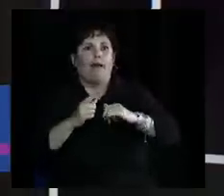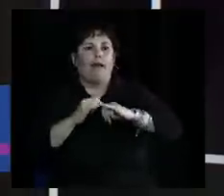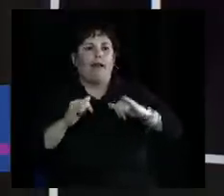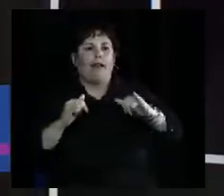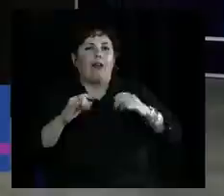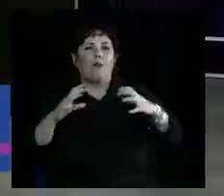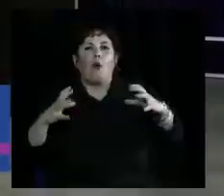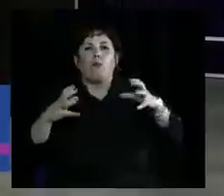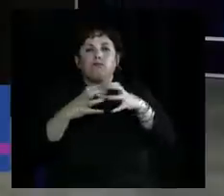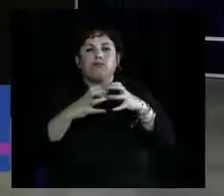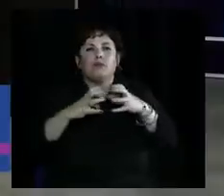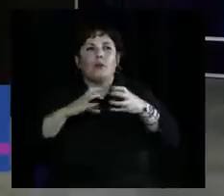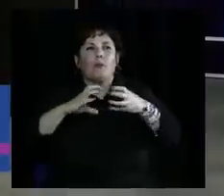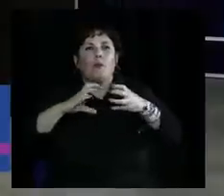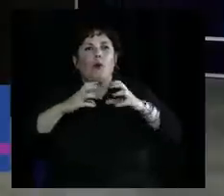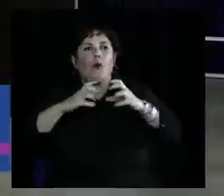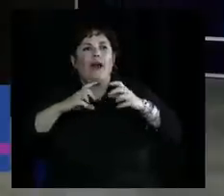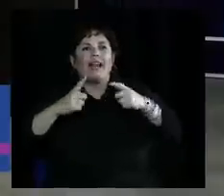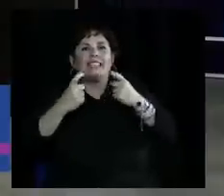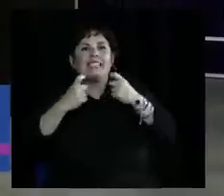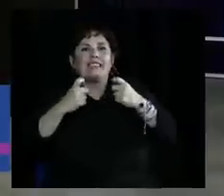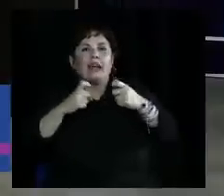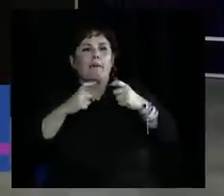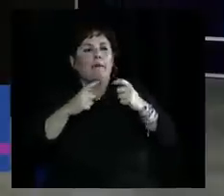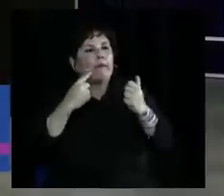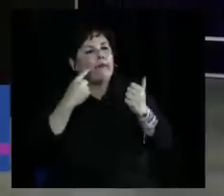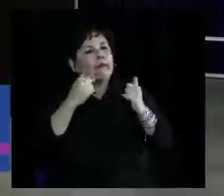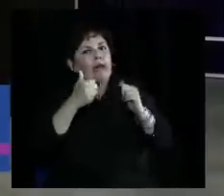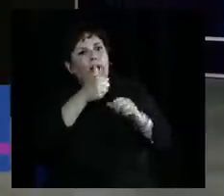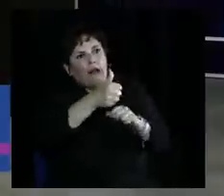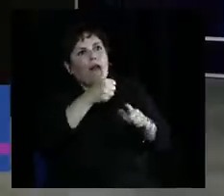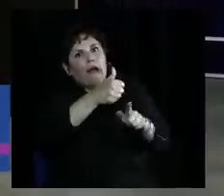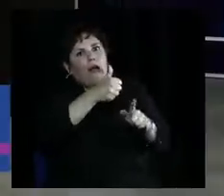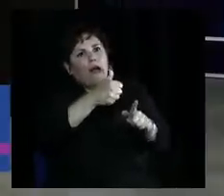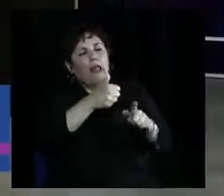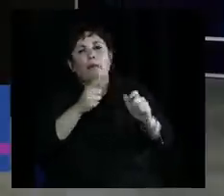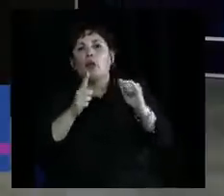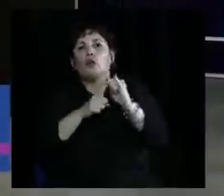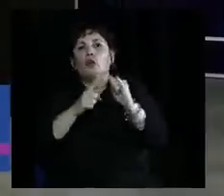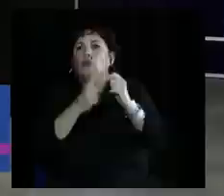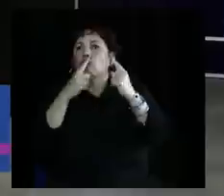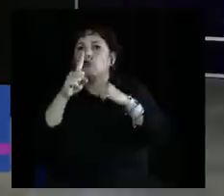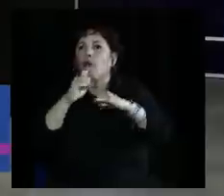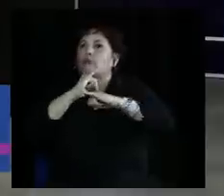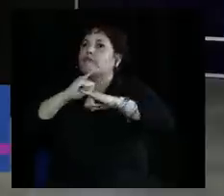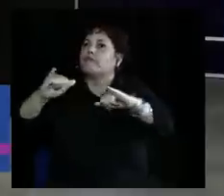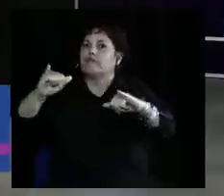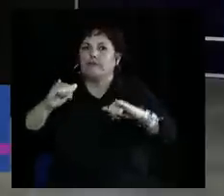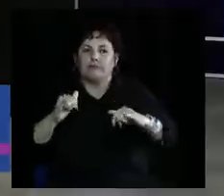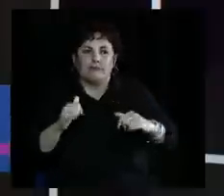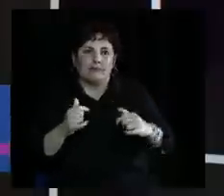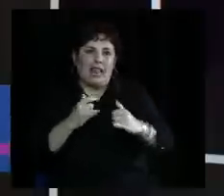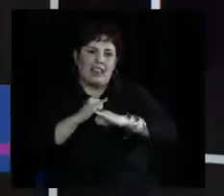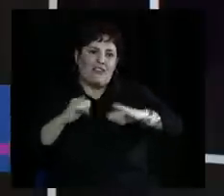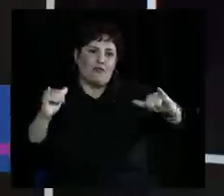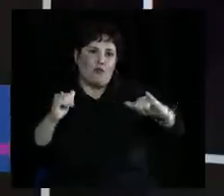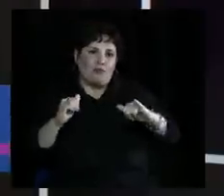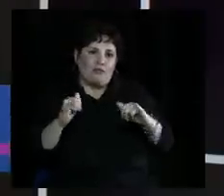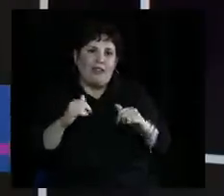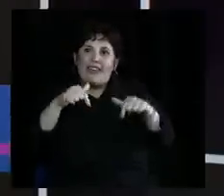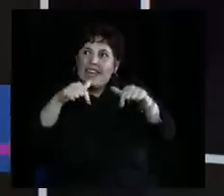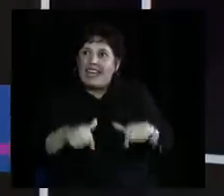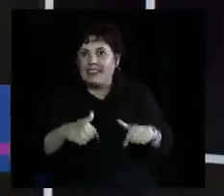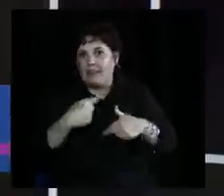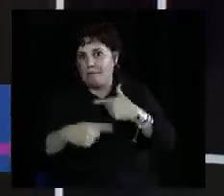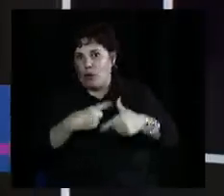algoritmos, Leandro. Esos algoritmos son los que necesitamos que vos ayudes a que bueno, difundan más la existencia de este programa,